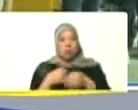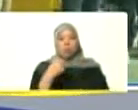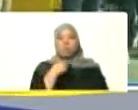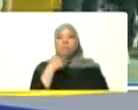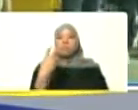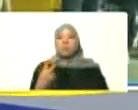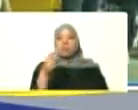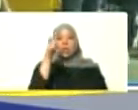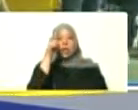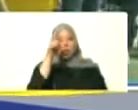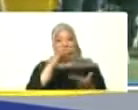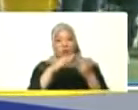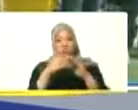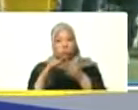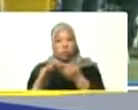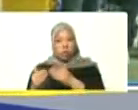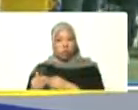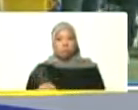popular.